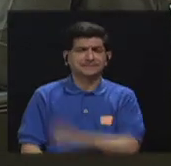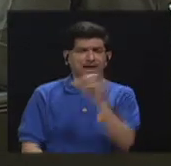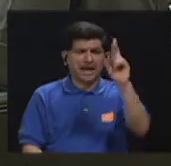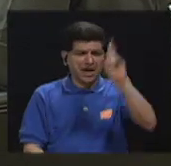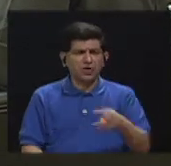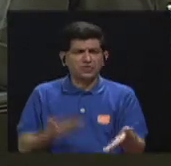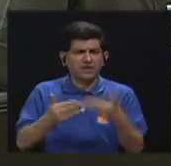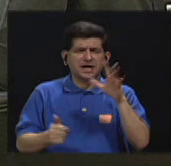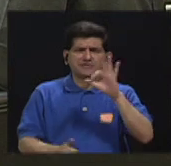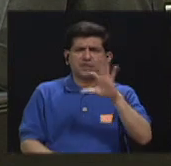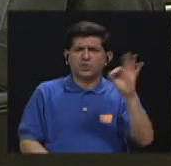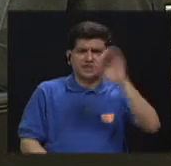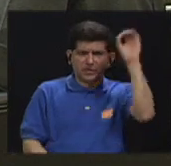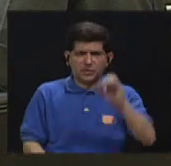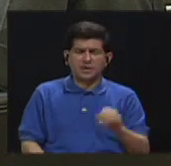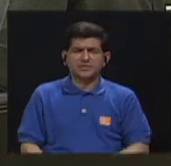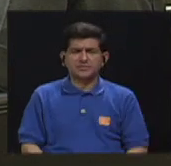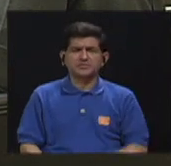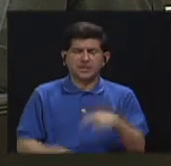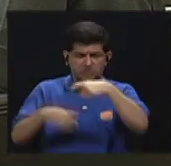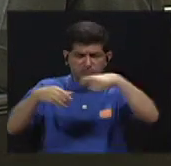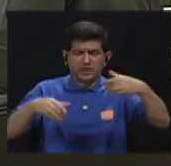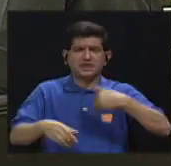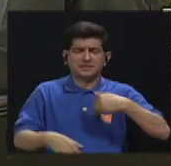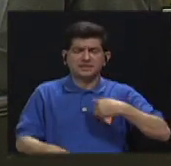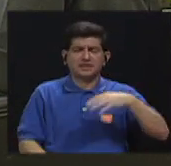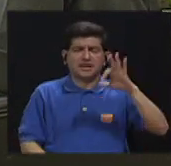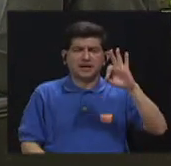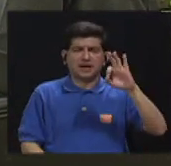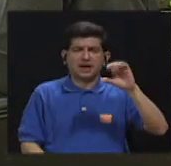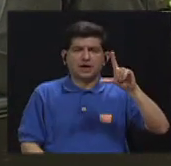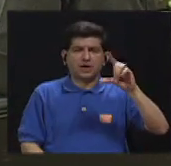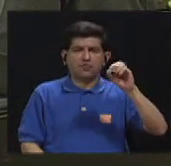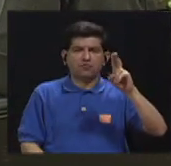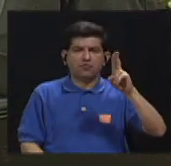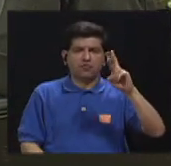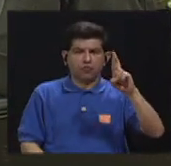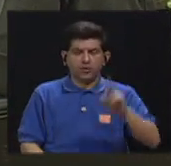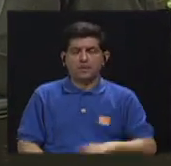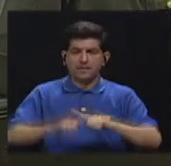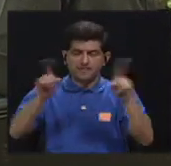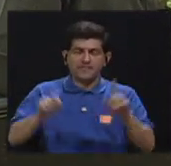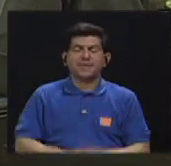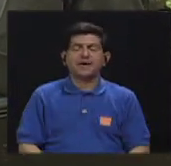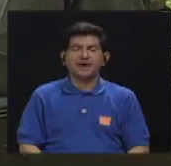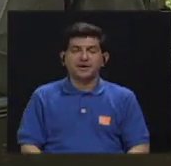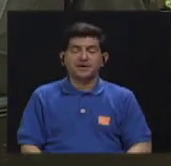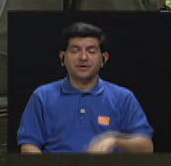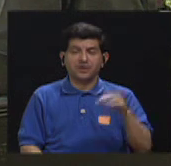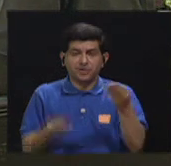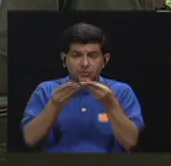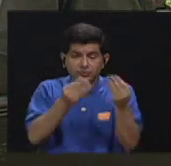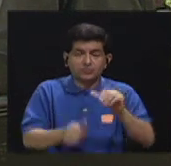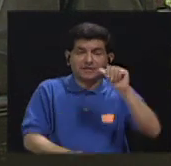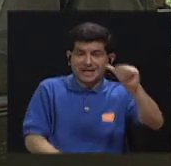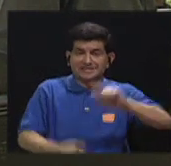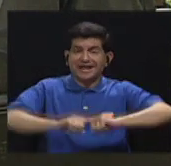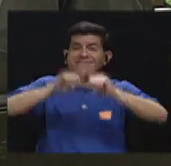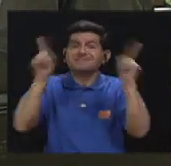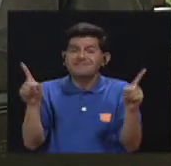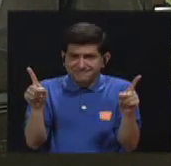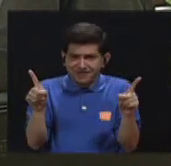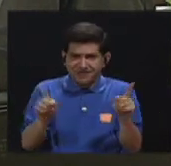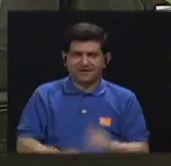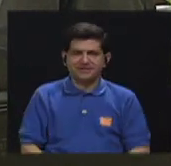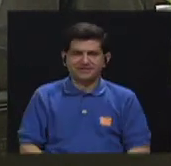En Costa Rica casi el 99% de las pastas dentales tienen flúor, es así, es un elemento que tienen casi todas. Pero la arginina, como es un compuesto diferente,